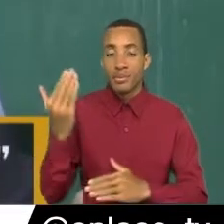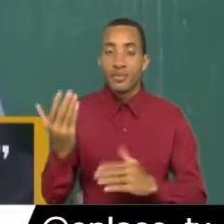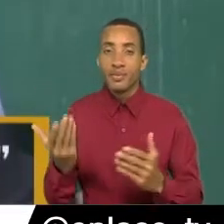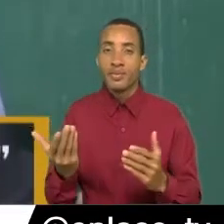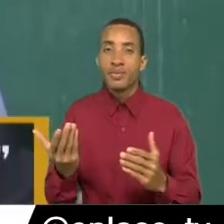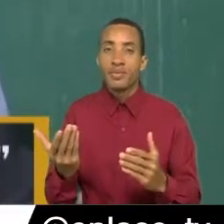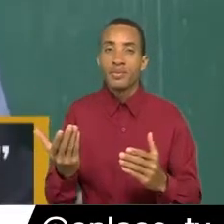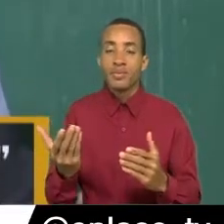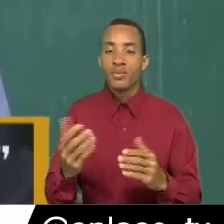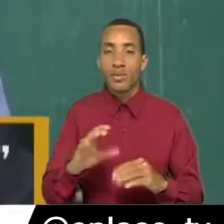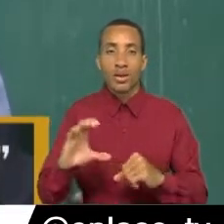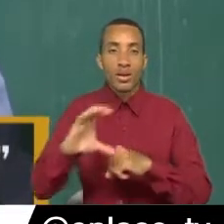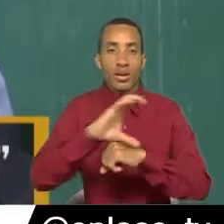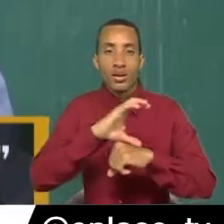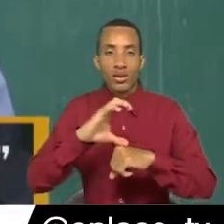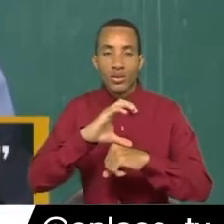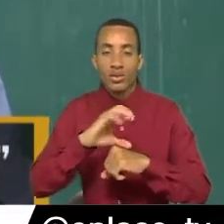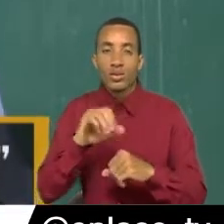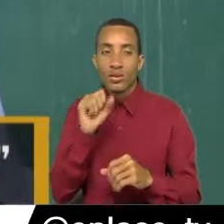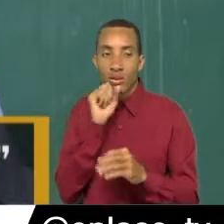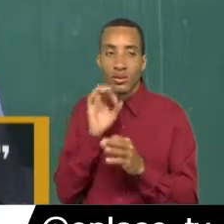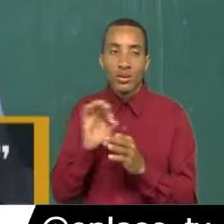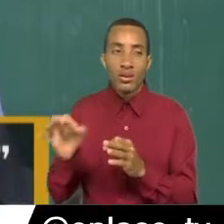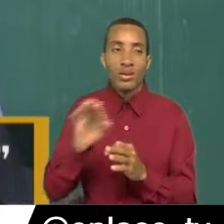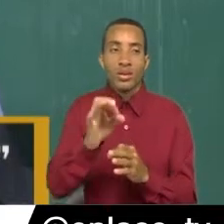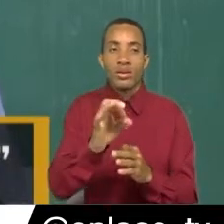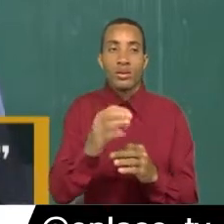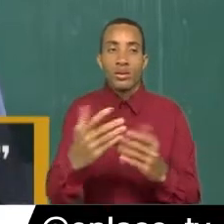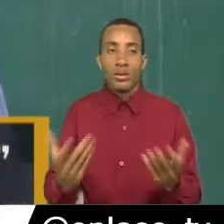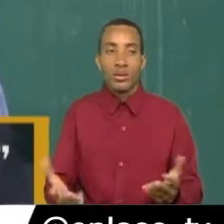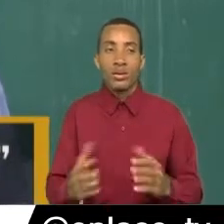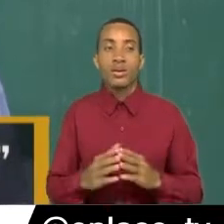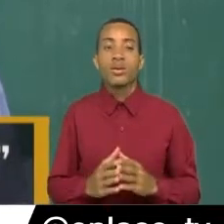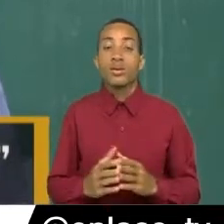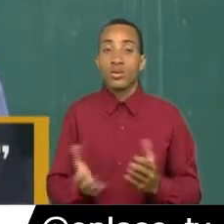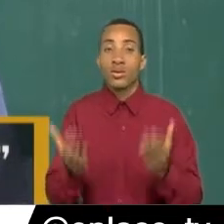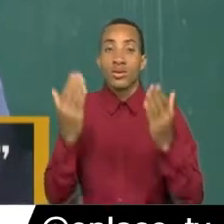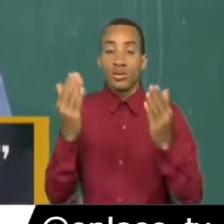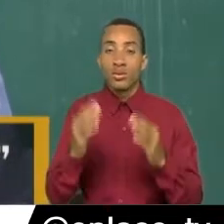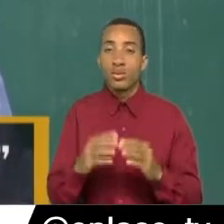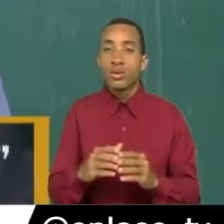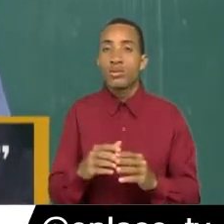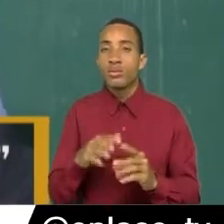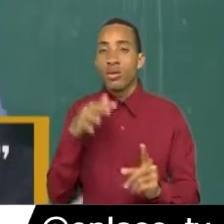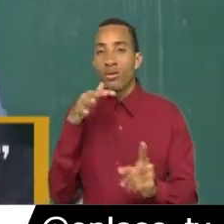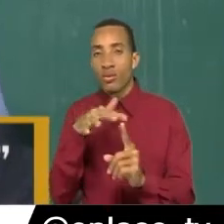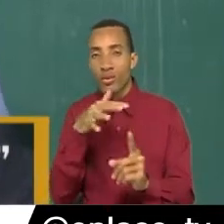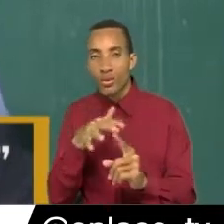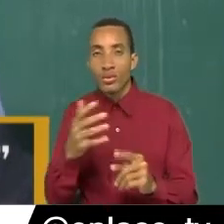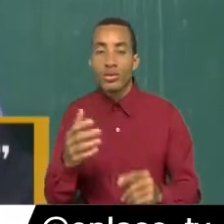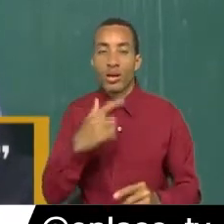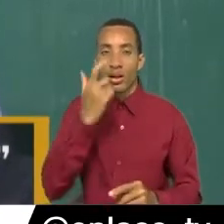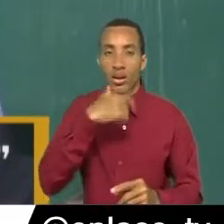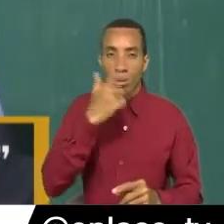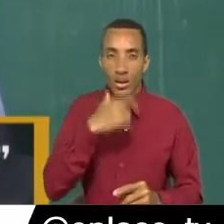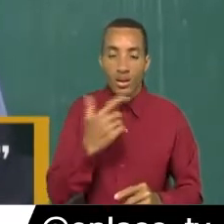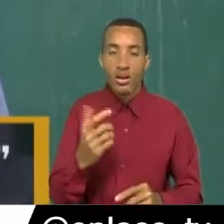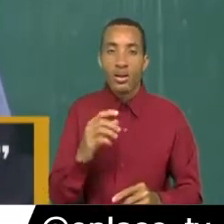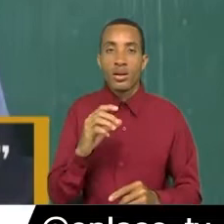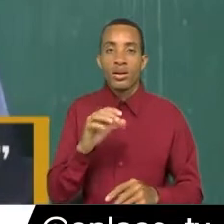de ciudad-región Barranca Bermeja. Influye directamente en municipios como Puerto Wilches, Cantagallo, San Pablo,